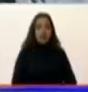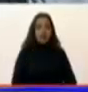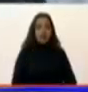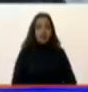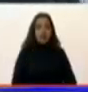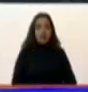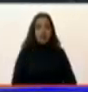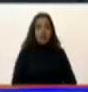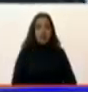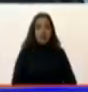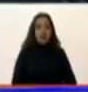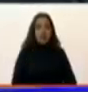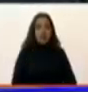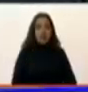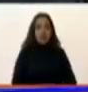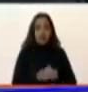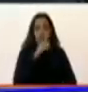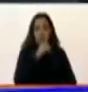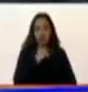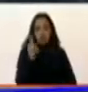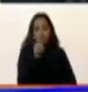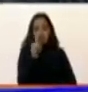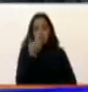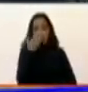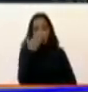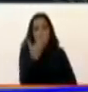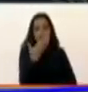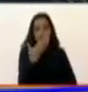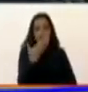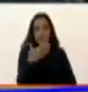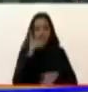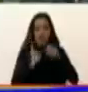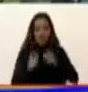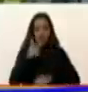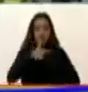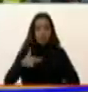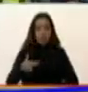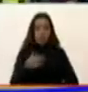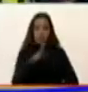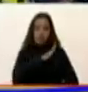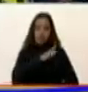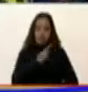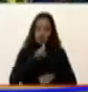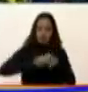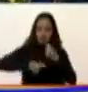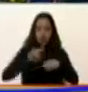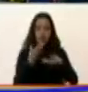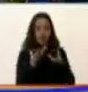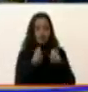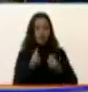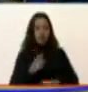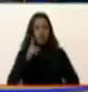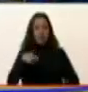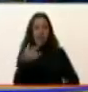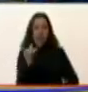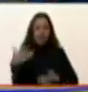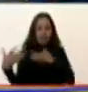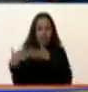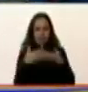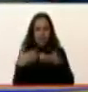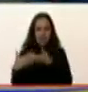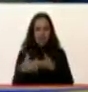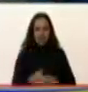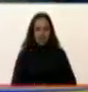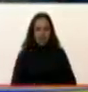no estamos solamente frente a unos poderes económicos. Estamos en una guerra